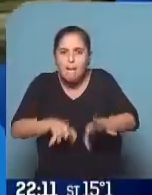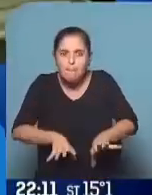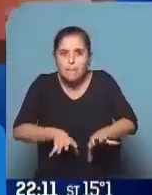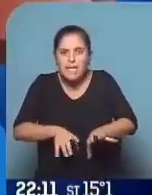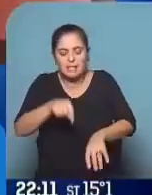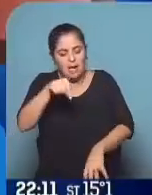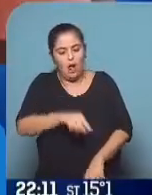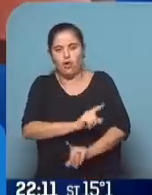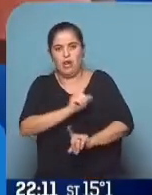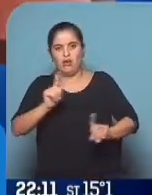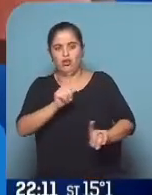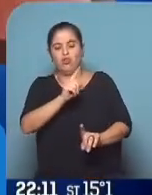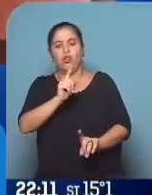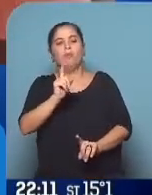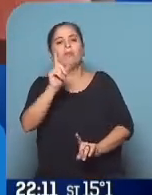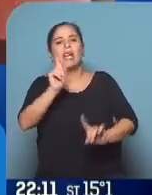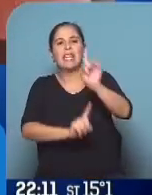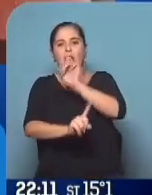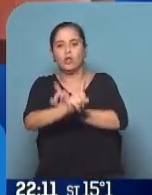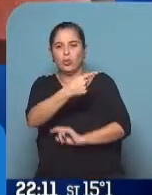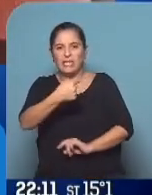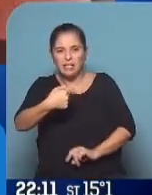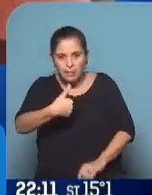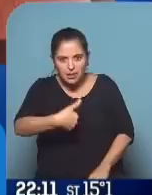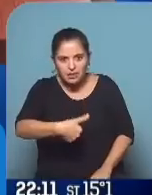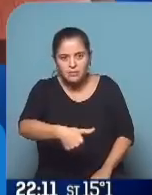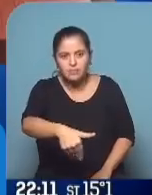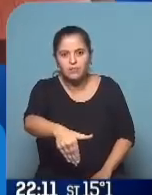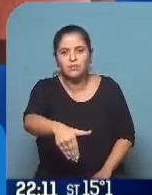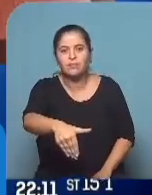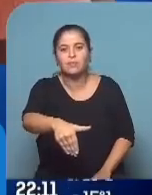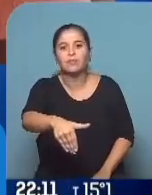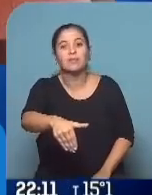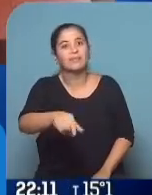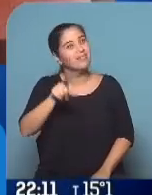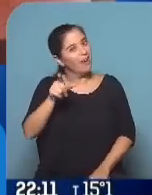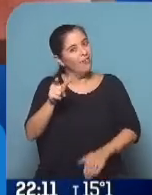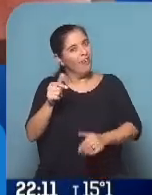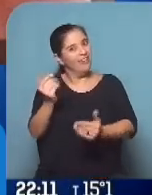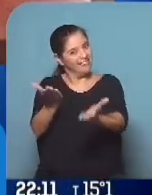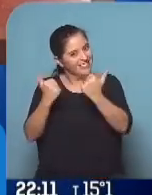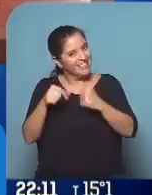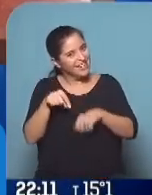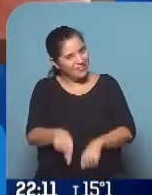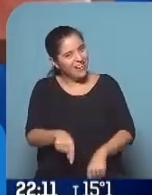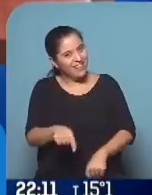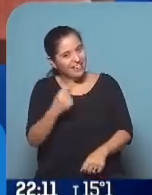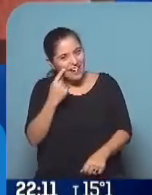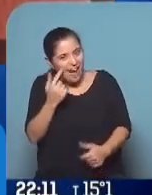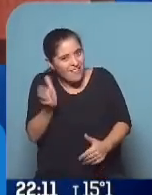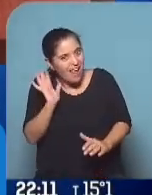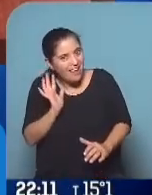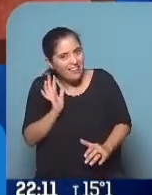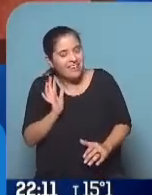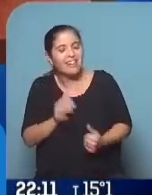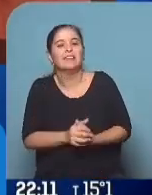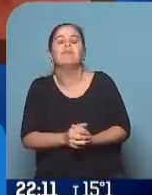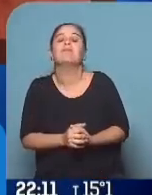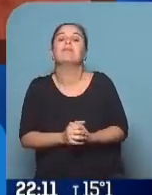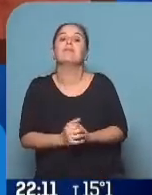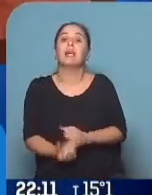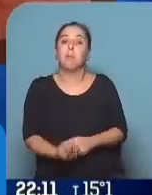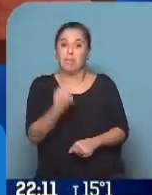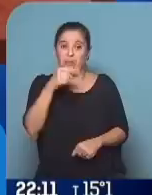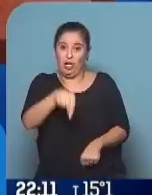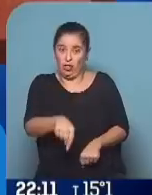de semanas. Raúl de la Torre, a tu juego te han llamado. Bueno, a ver, en principio, la última información,